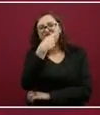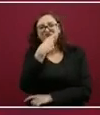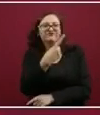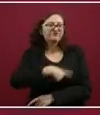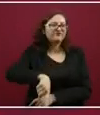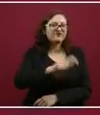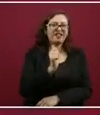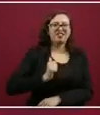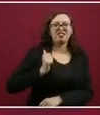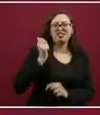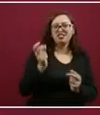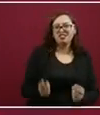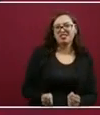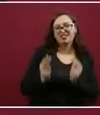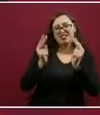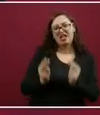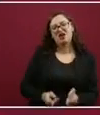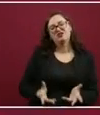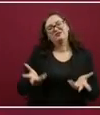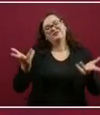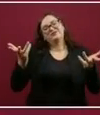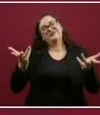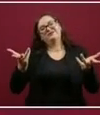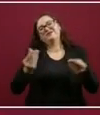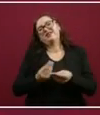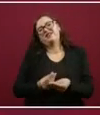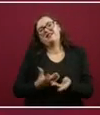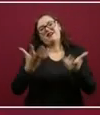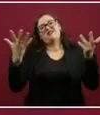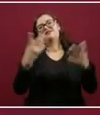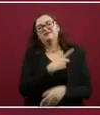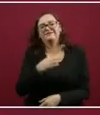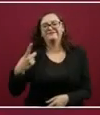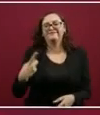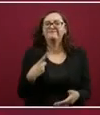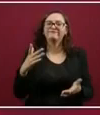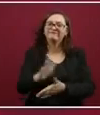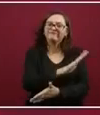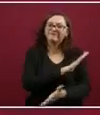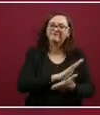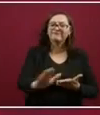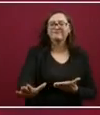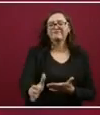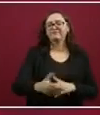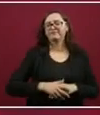Entonces, todo esto se tiene que terminar y si se